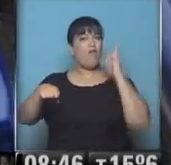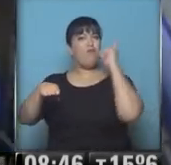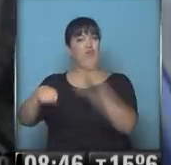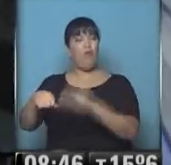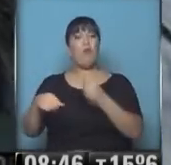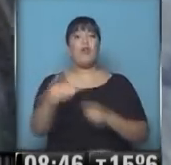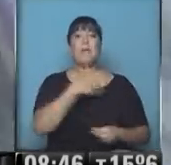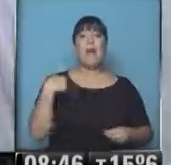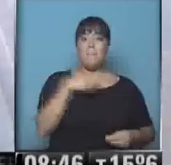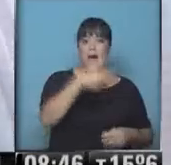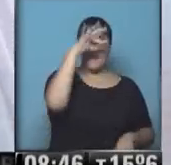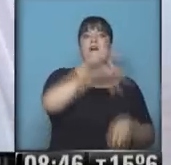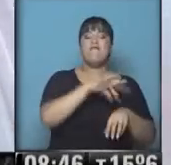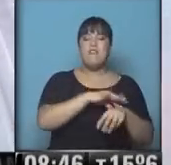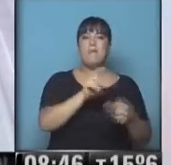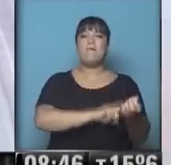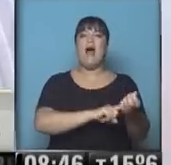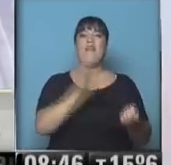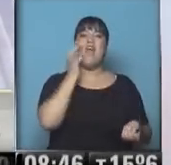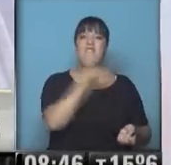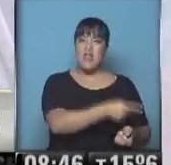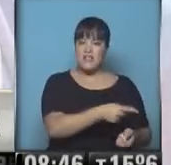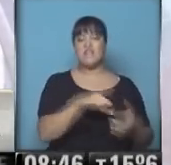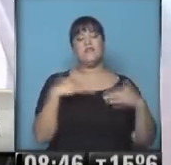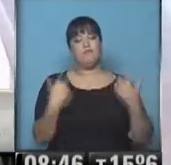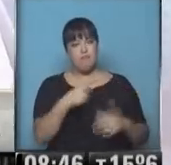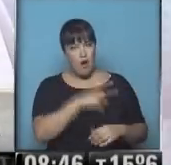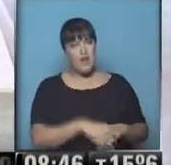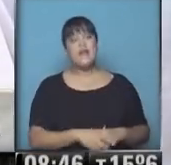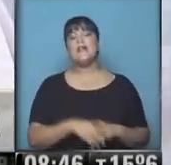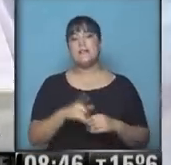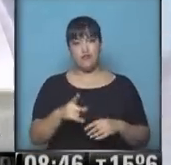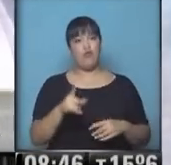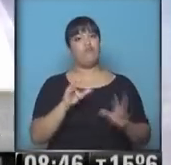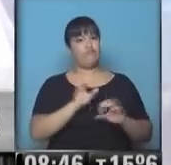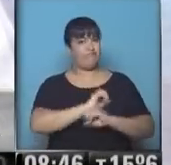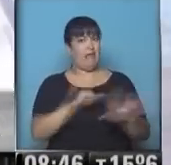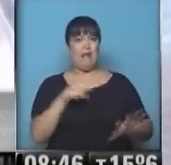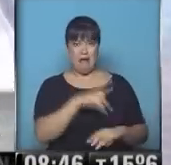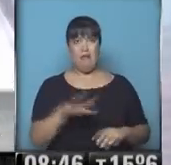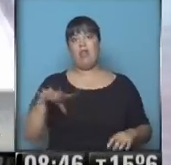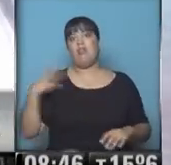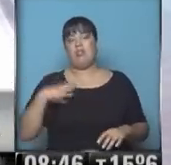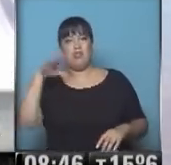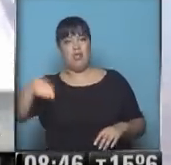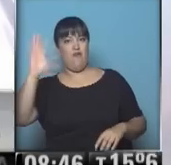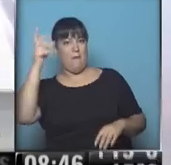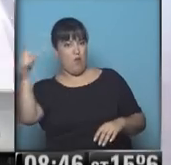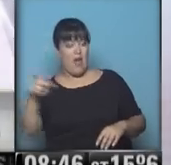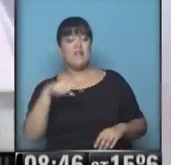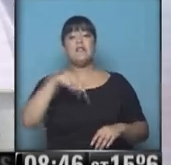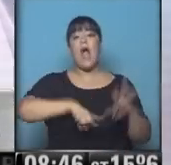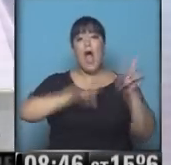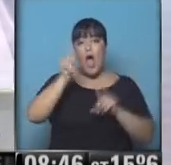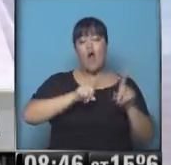mujer enferma de diabetes y con esto, por supuesto, ha sido demoledor. Aquí algunos de los coches fúnebres, los coches que